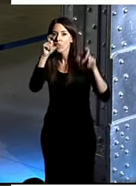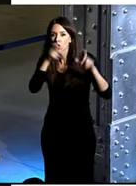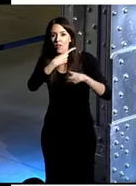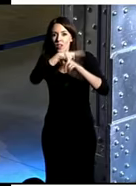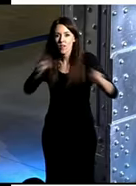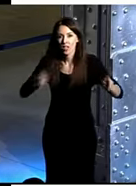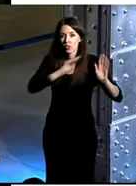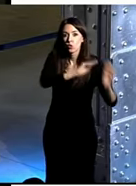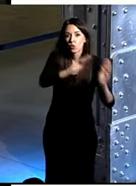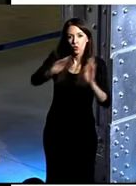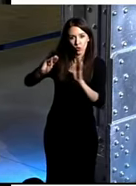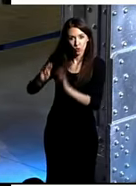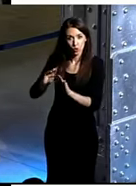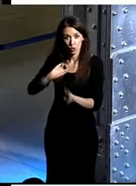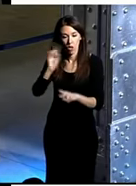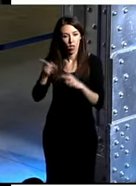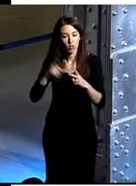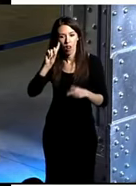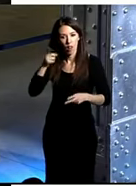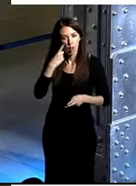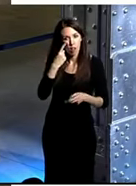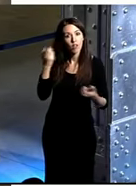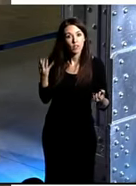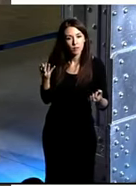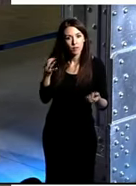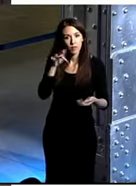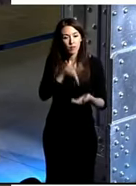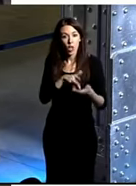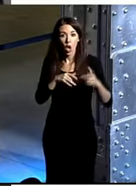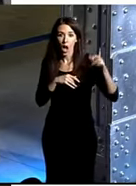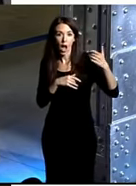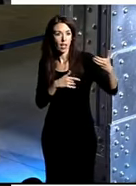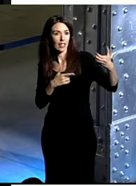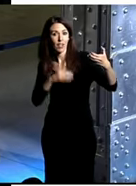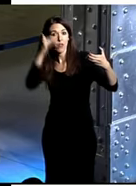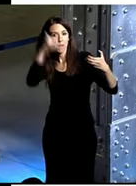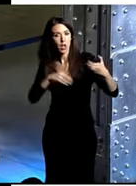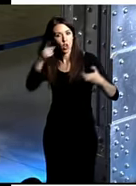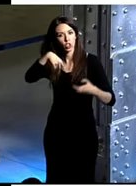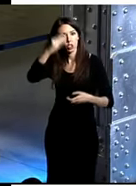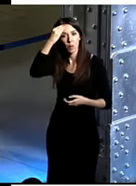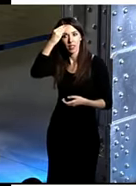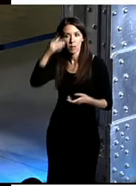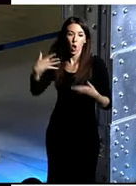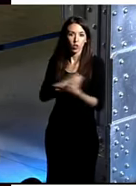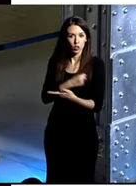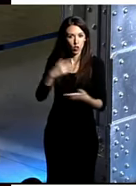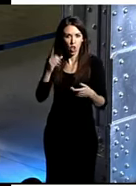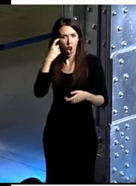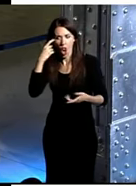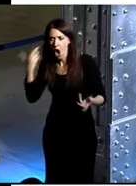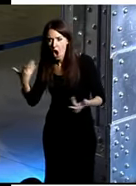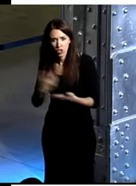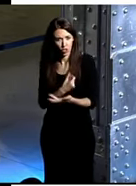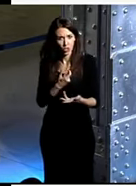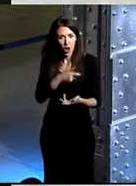forma distinta. Otro dato que descubrió esta investigación: se sacan muchos menos selfies de lo que nosotros creemos. Vieron que todo el mundo está con selfies y dice, bueno, se volvieron todos locos.